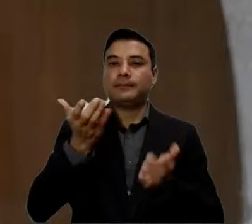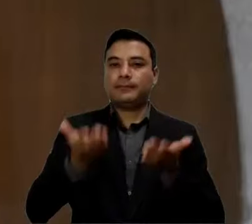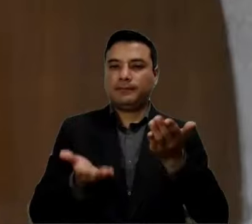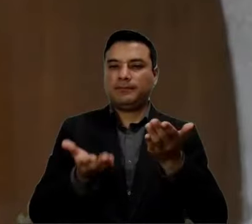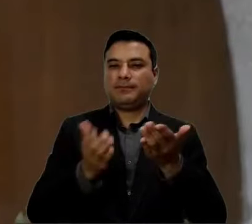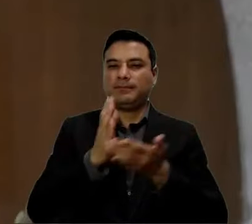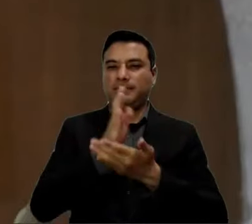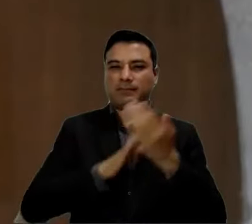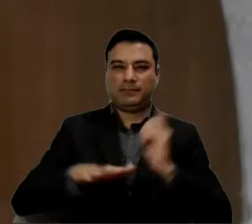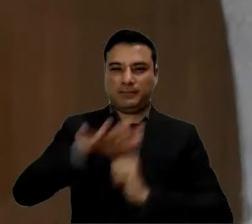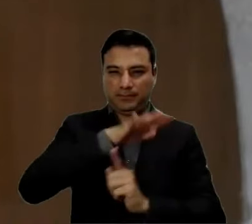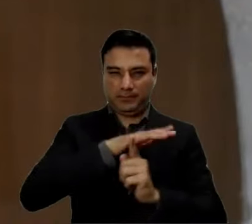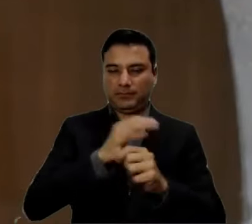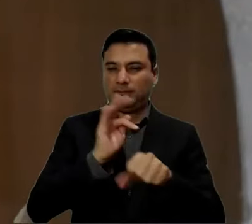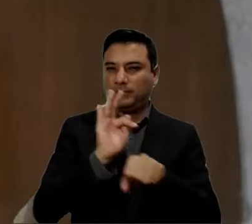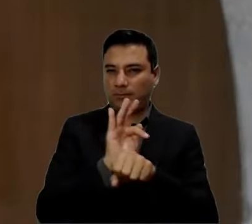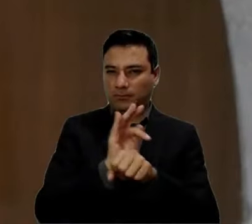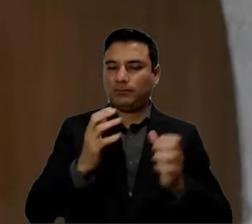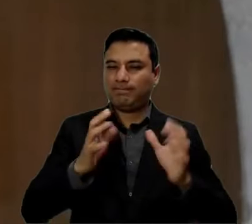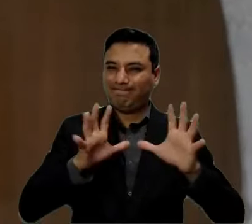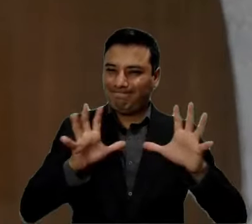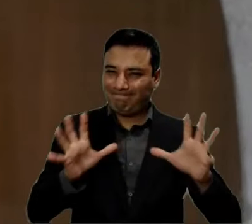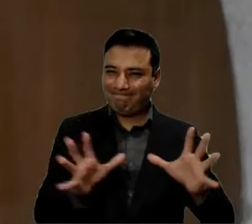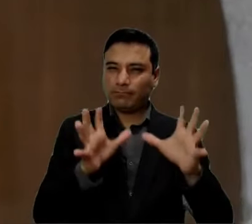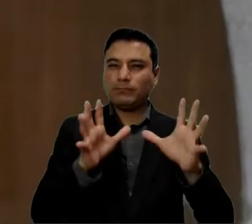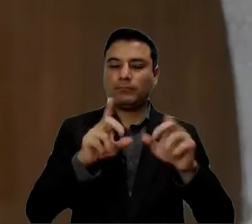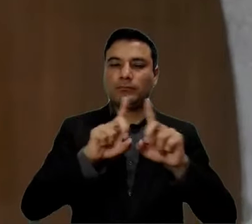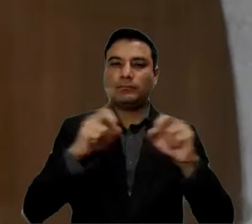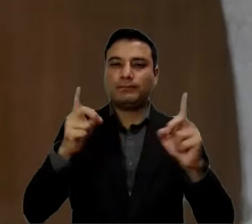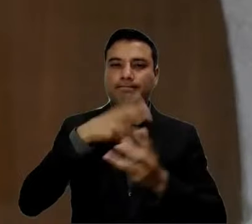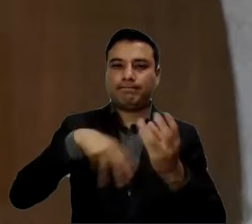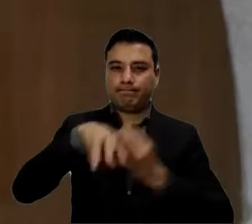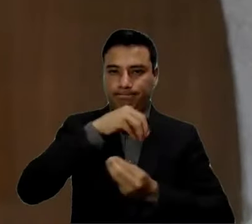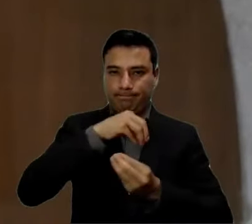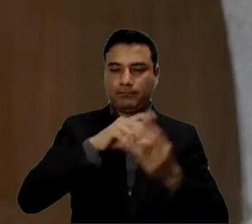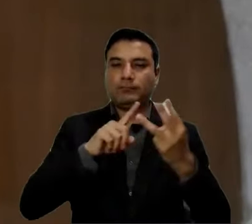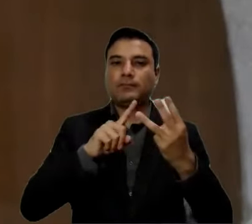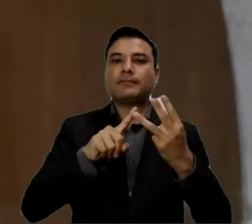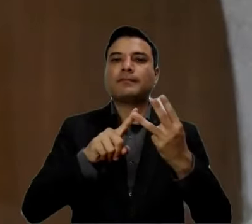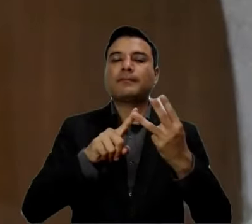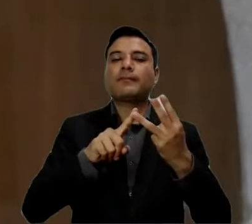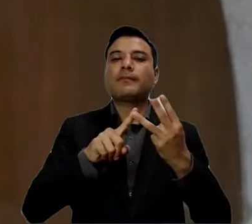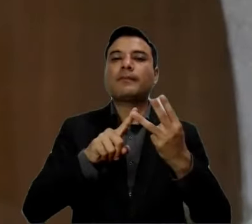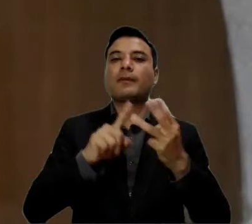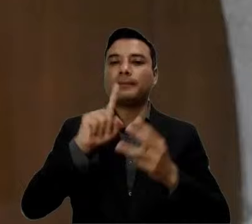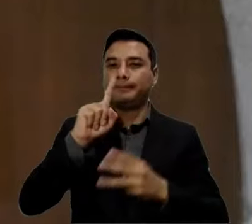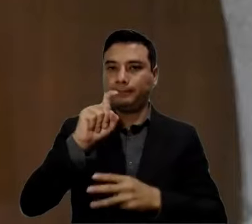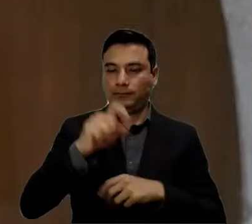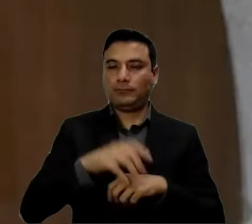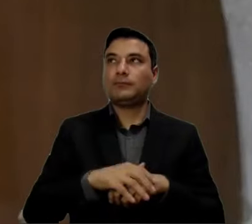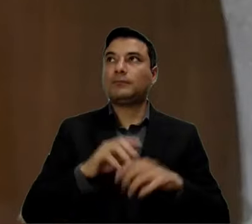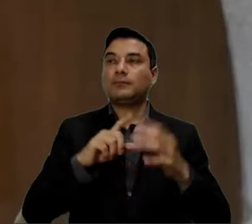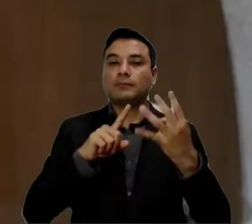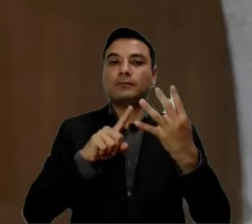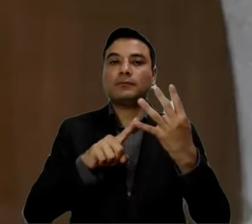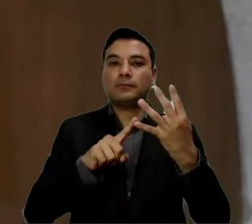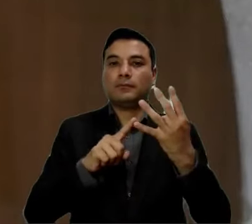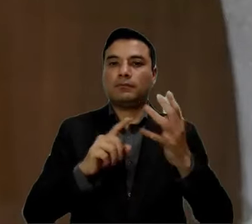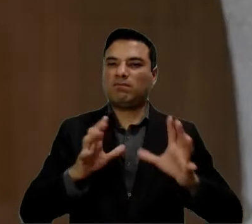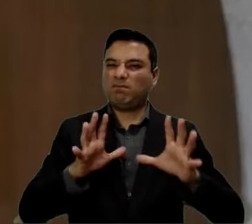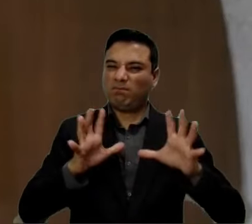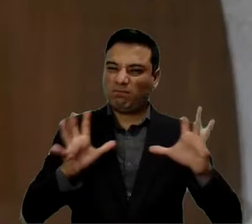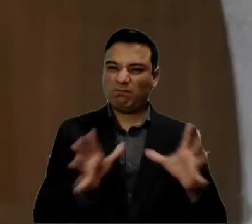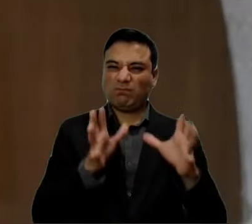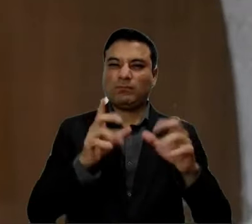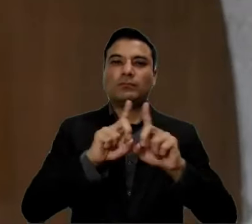la protección al ambiente y fomento al desarrollo sostenible. Libro tercero, del agua. Libro cuarto, del fomento para el